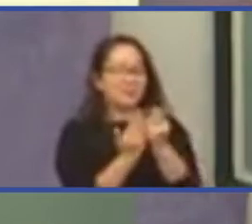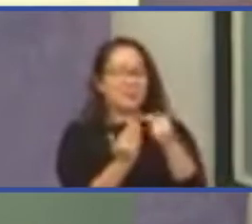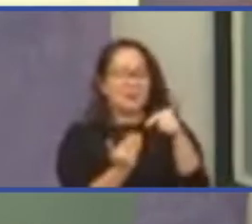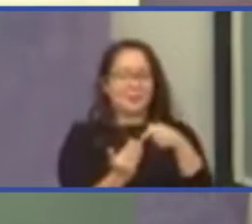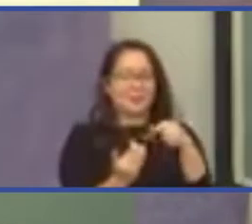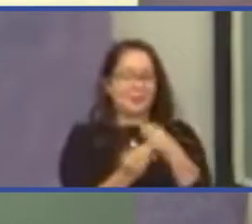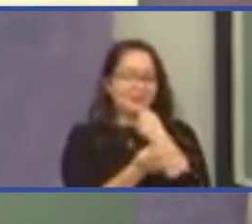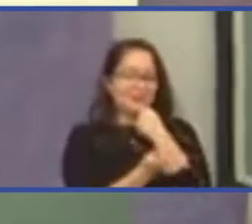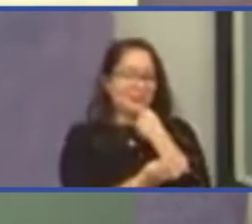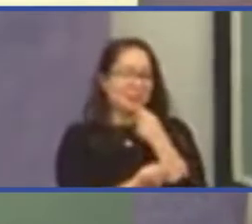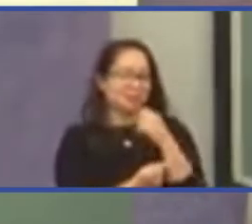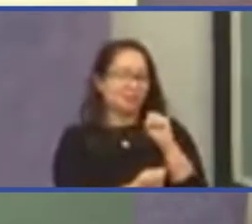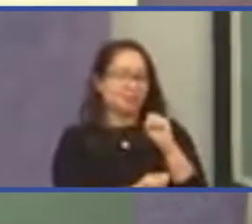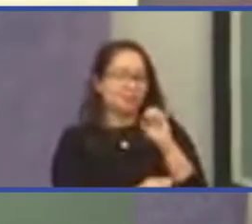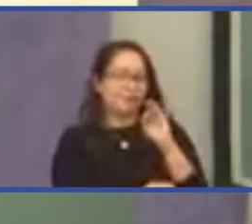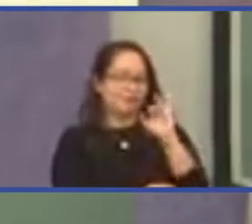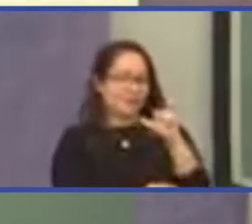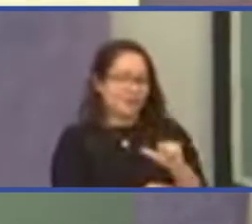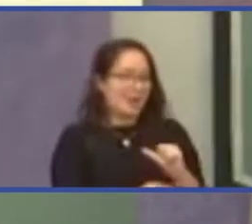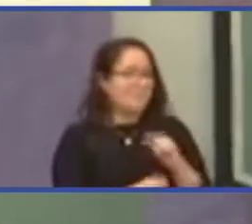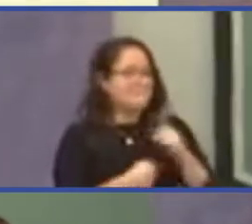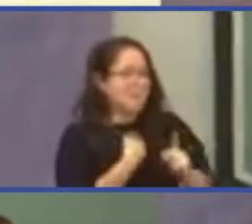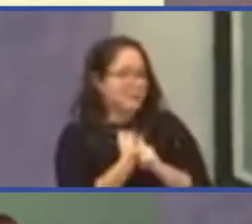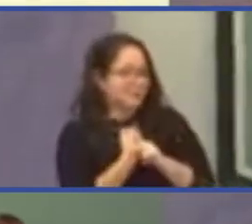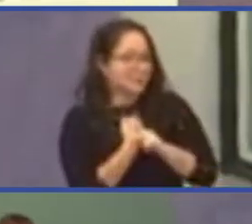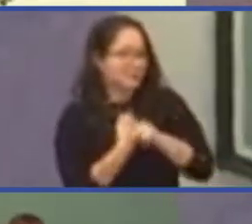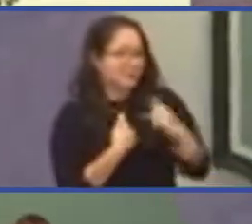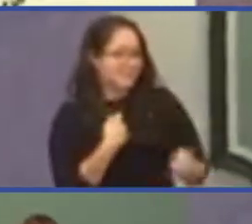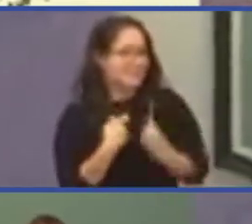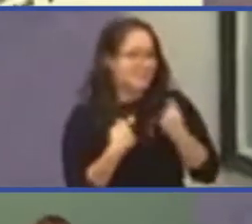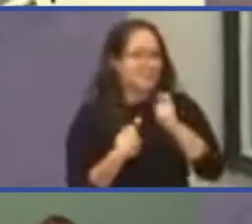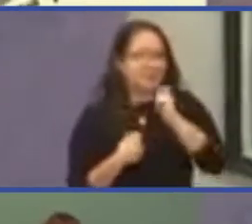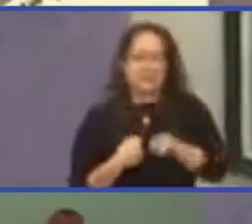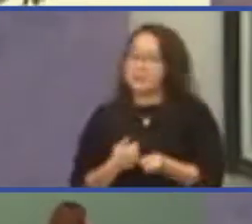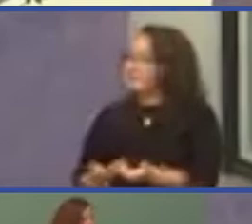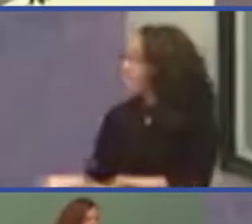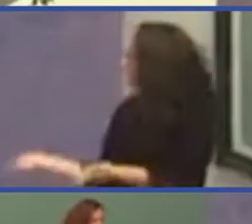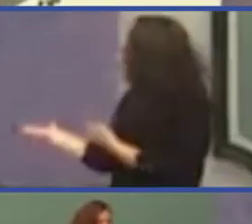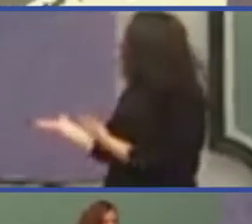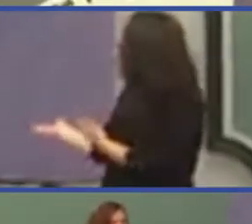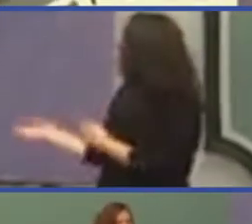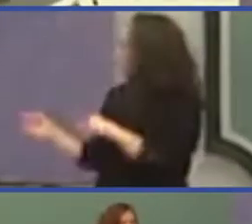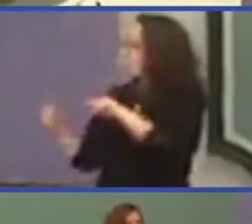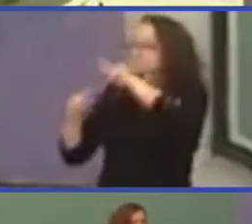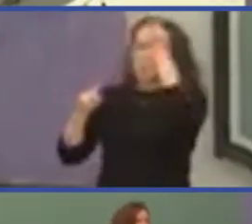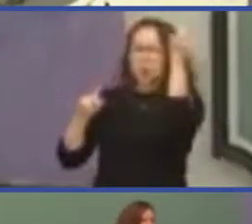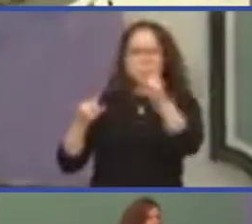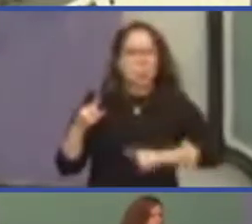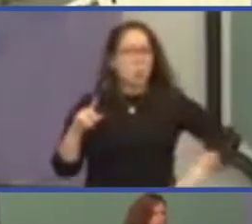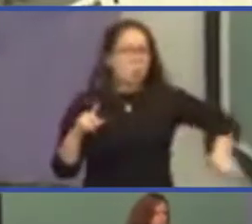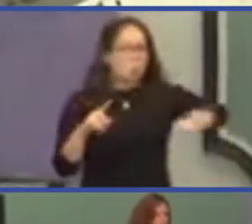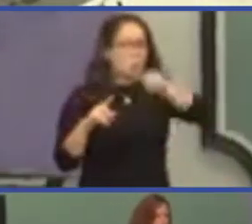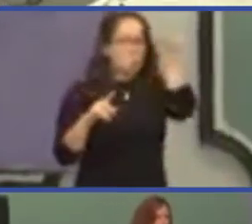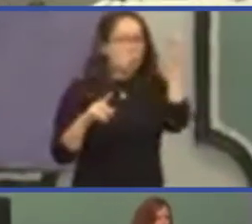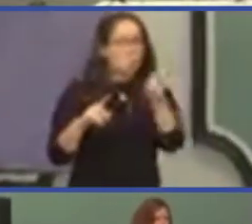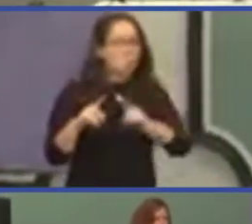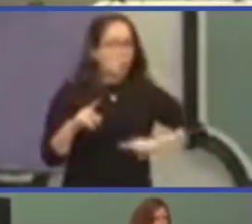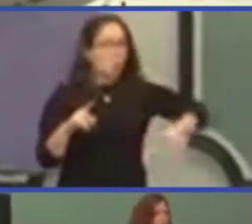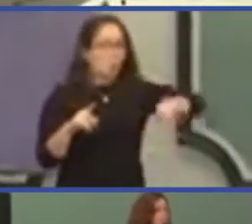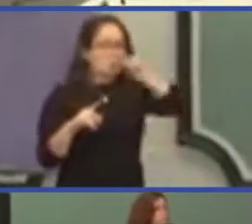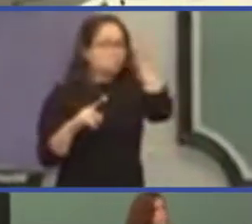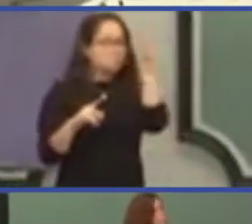qué son estas bandas que pueden pensarse como figuras infinitas también